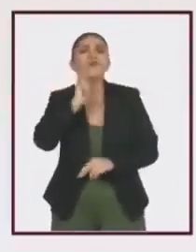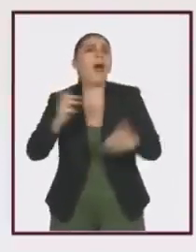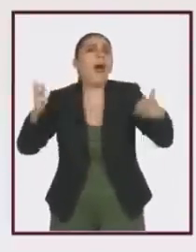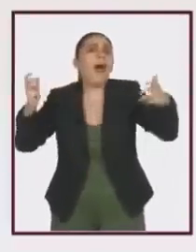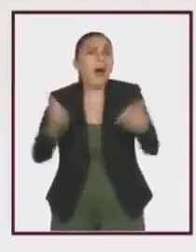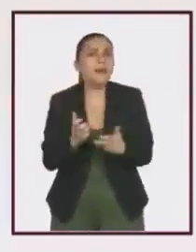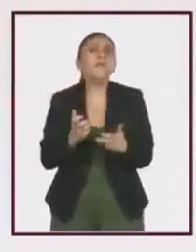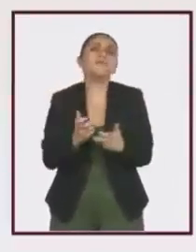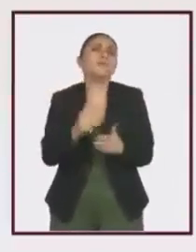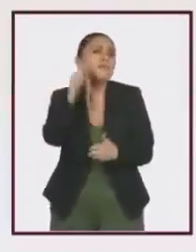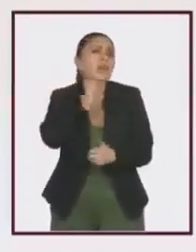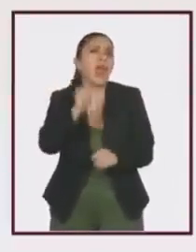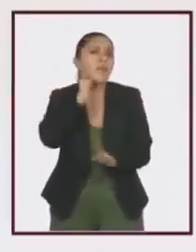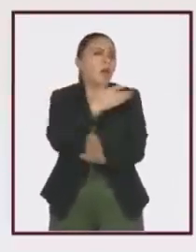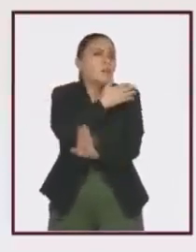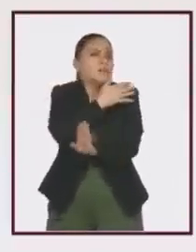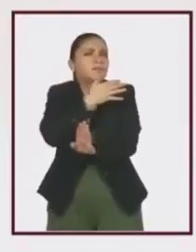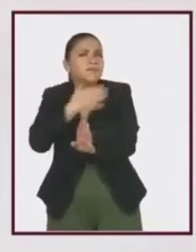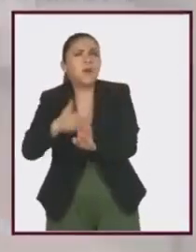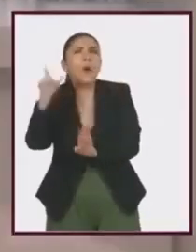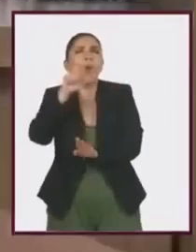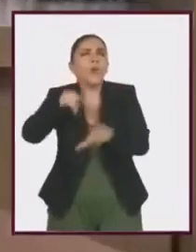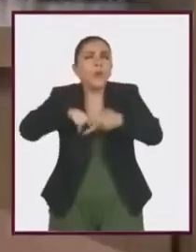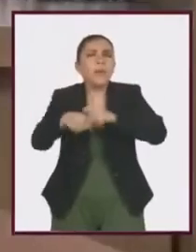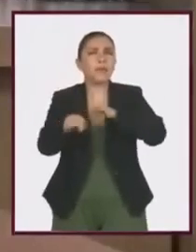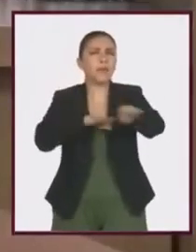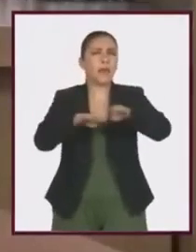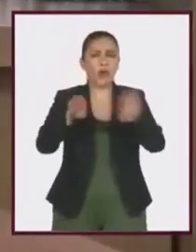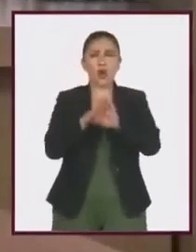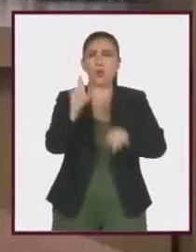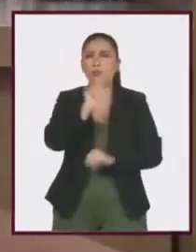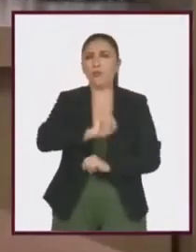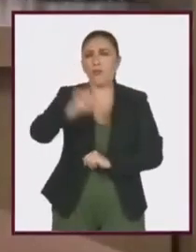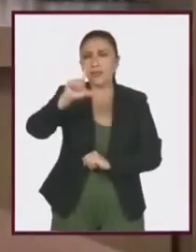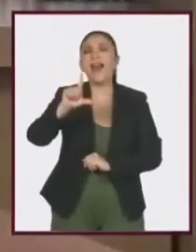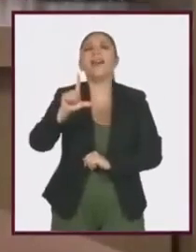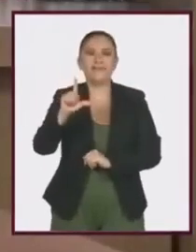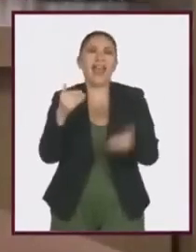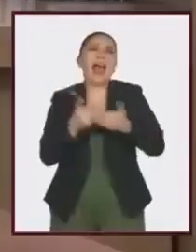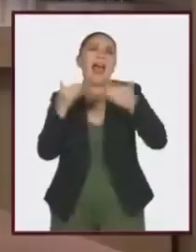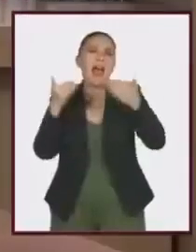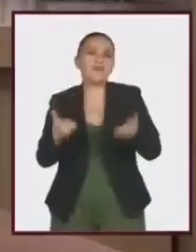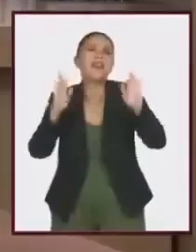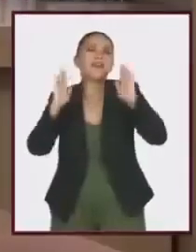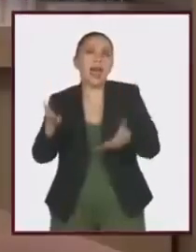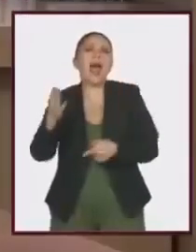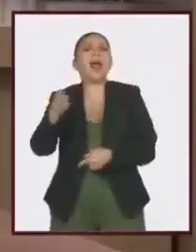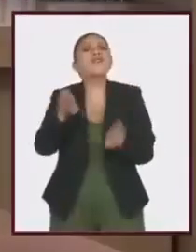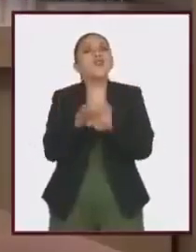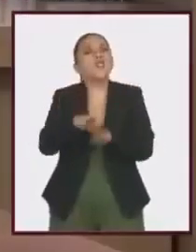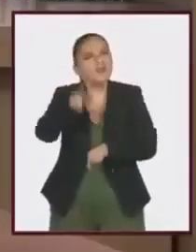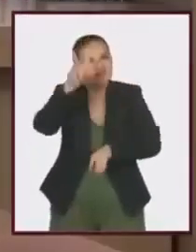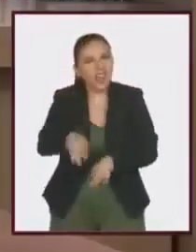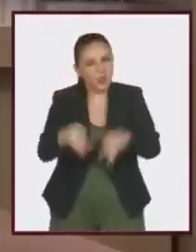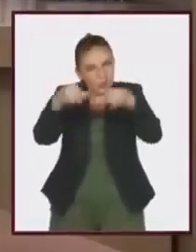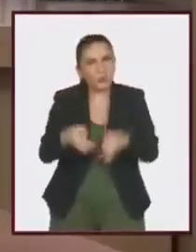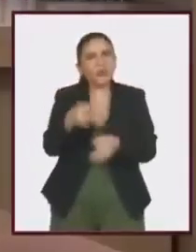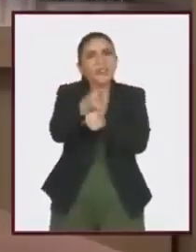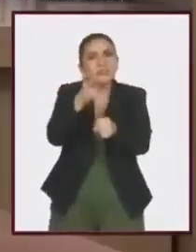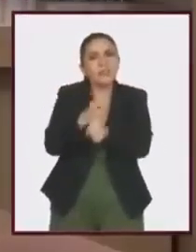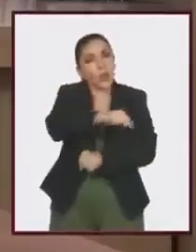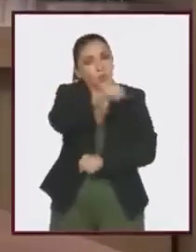cabo a lo largo de su trayectoria profesional, pero que ahora se les invita a que lo hagan de